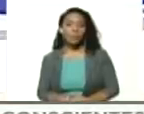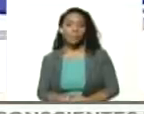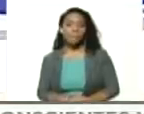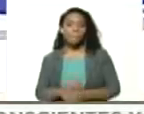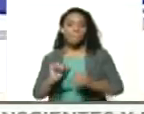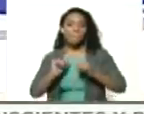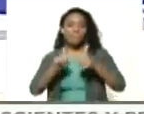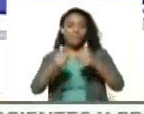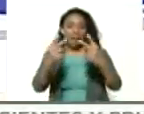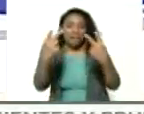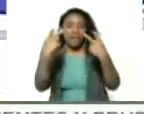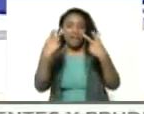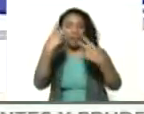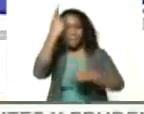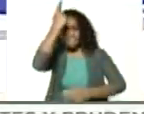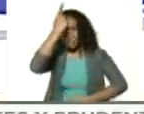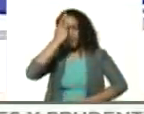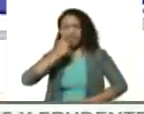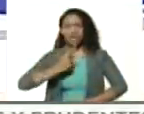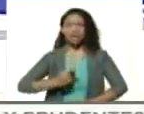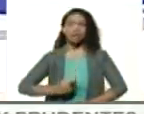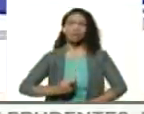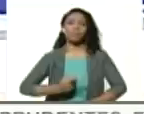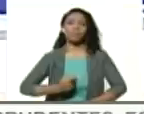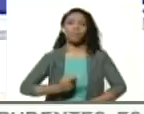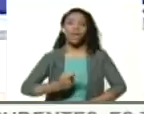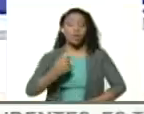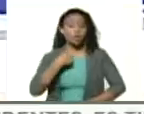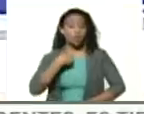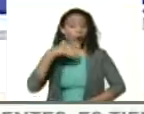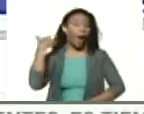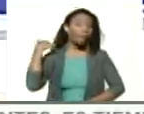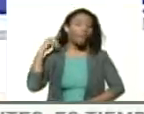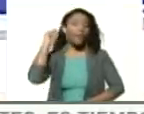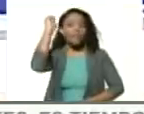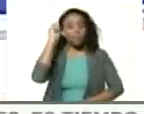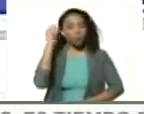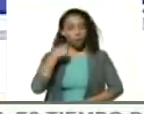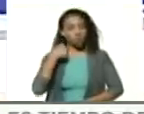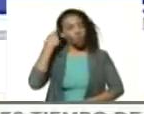comenzó a verse el perfil. Yo era diputado, lo recuerdo.